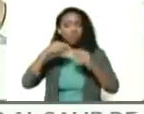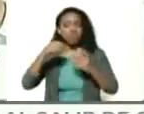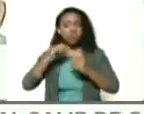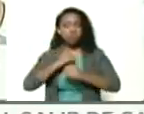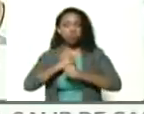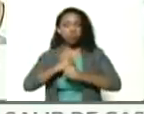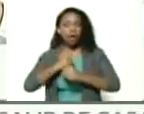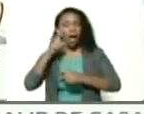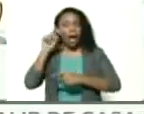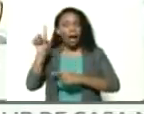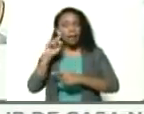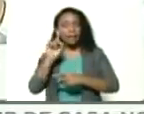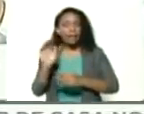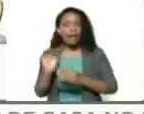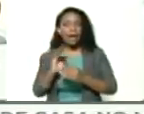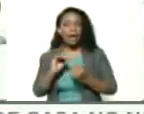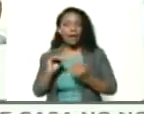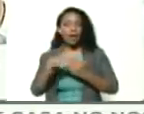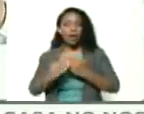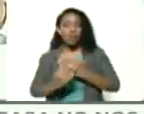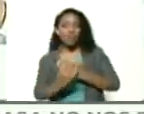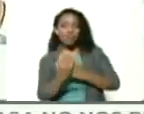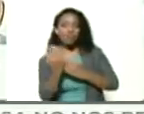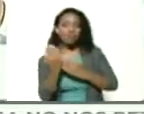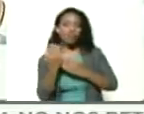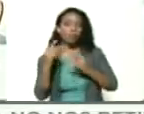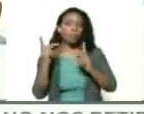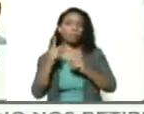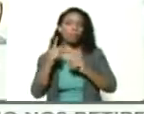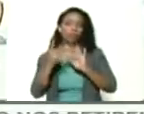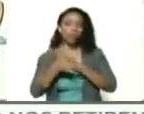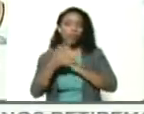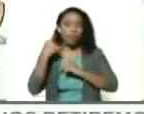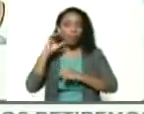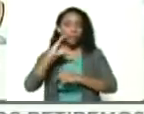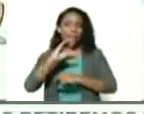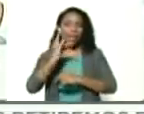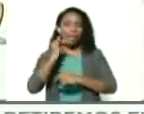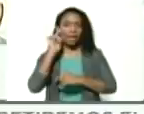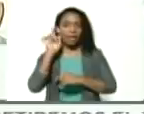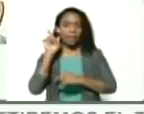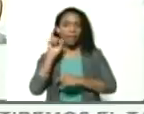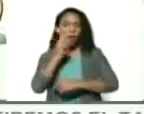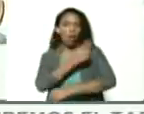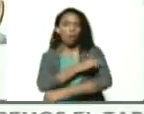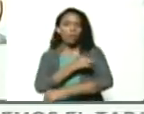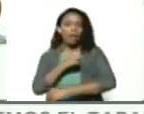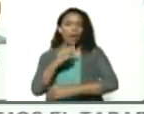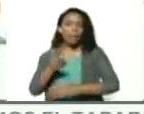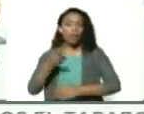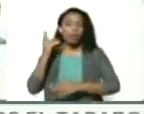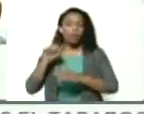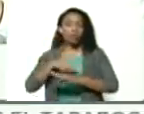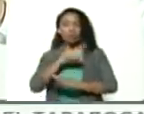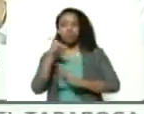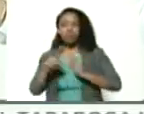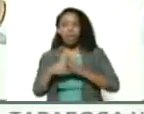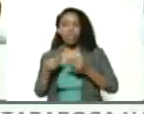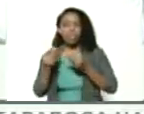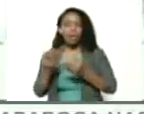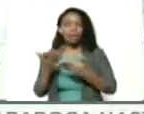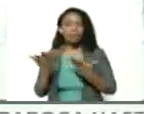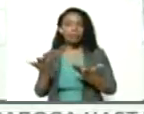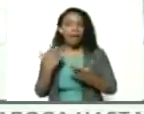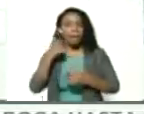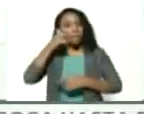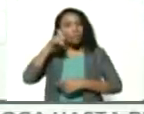el Salón Alba Caracas, tenemos los CDI y tenemos los hospitales Centinela, totalmente para garantizar